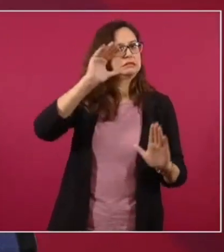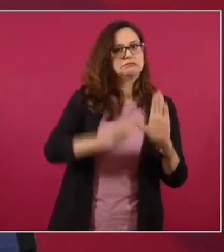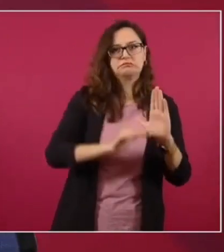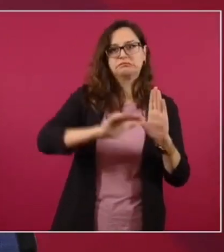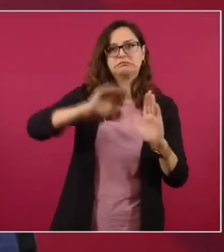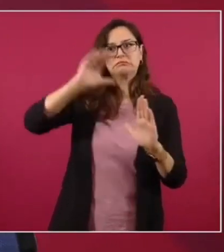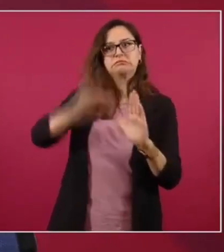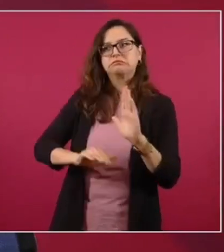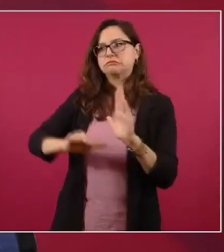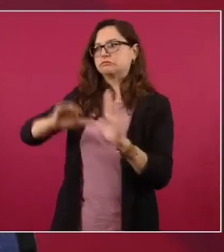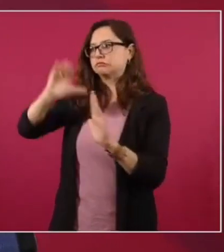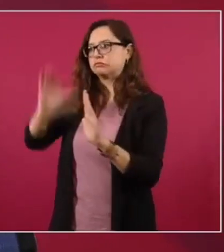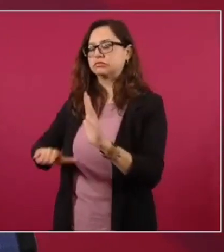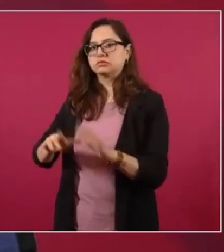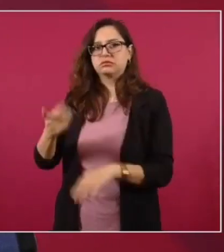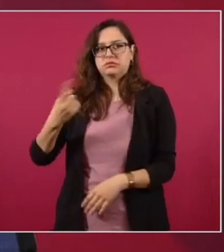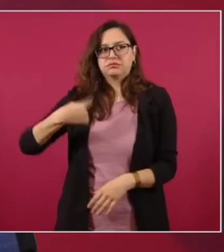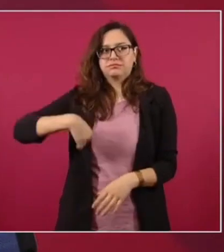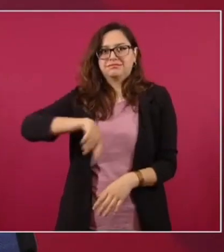podíamos cumplir